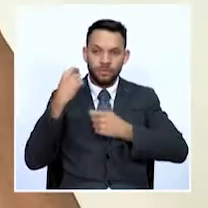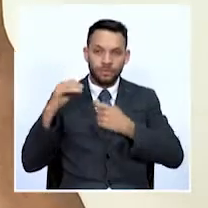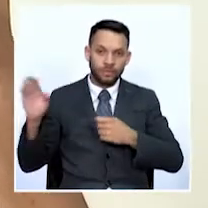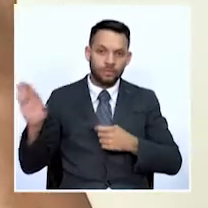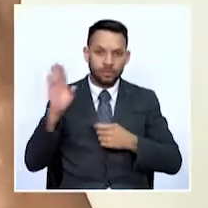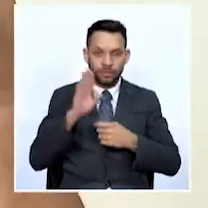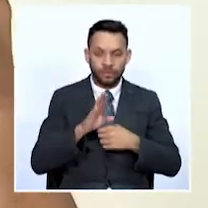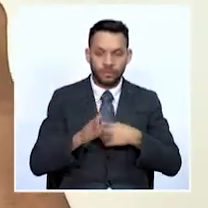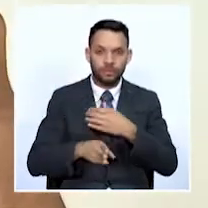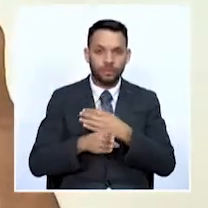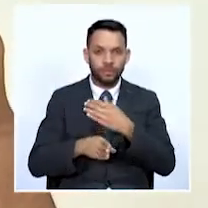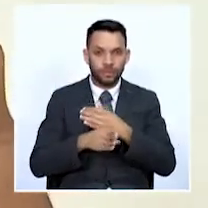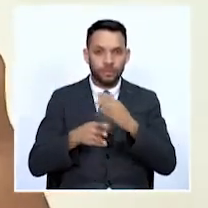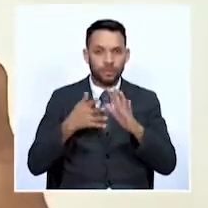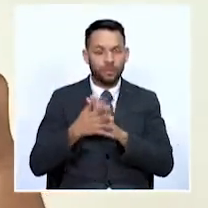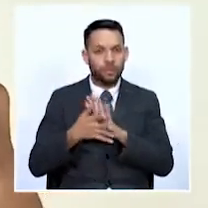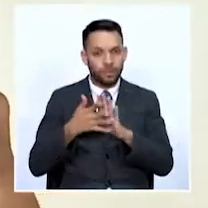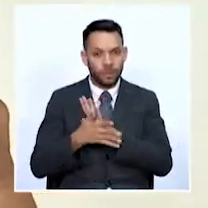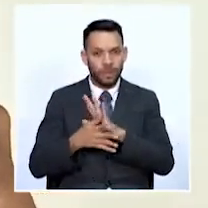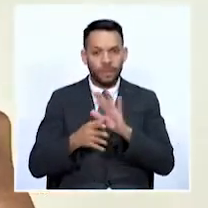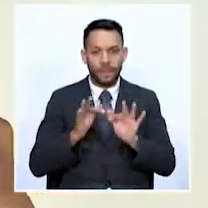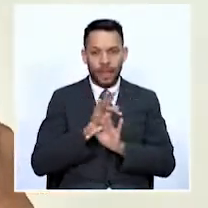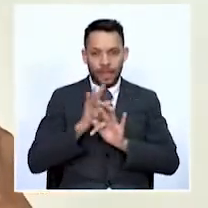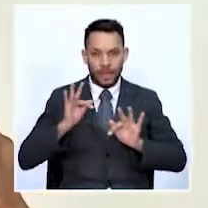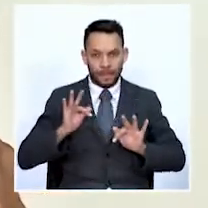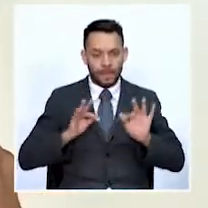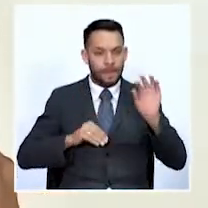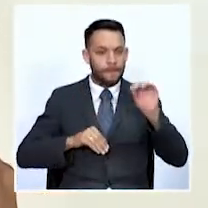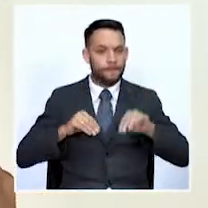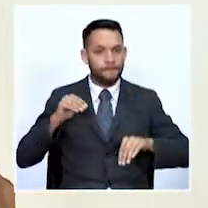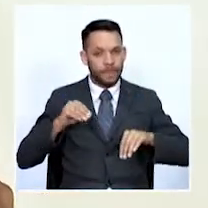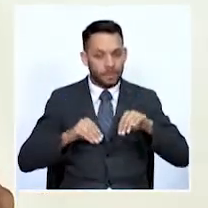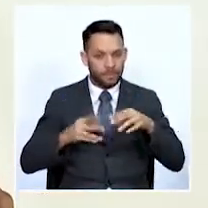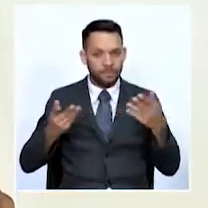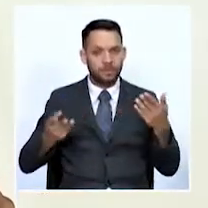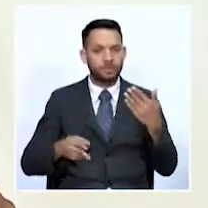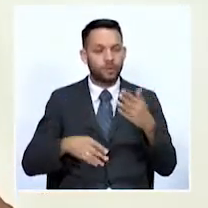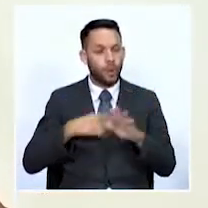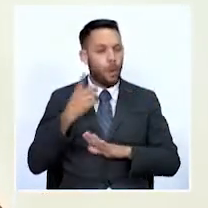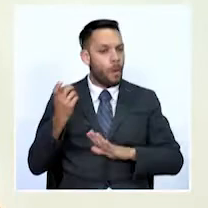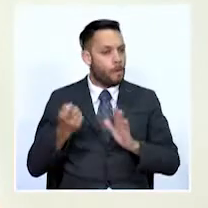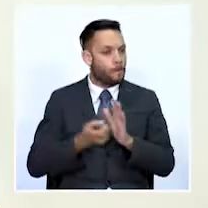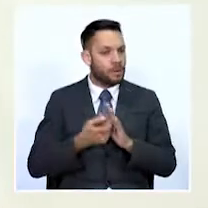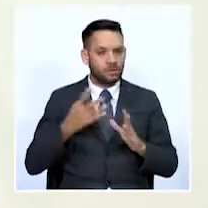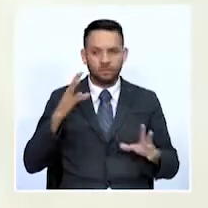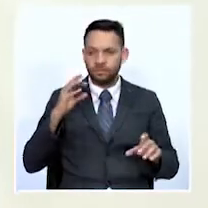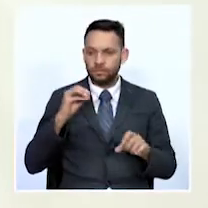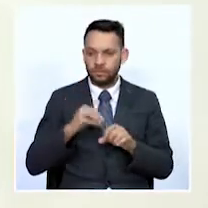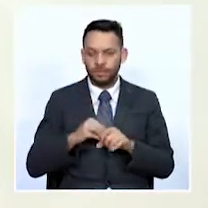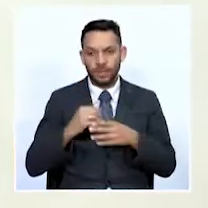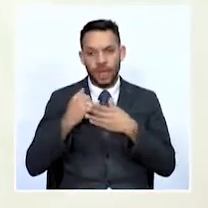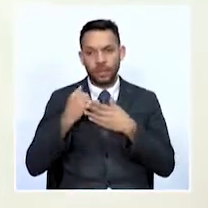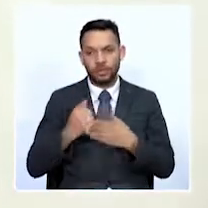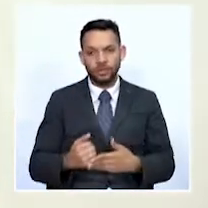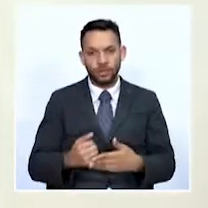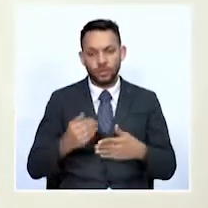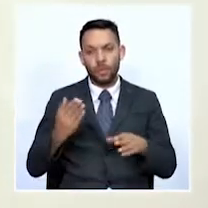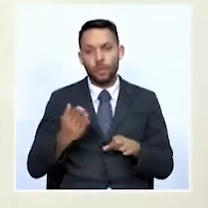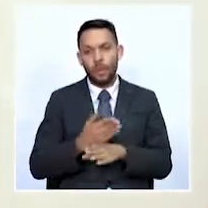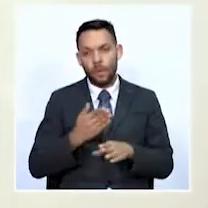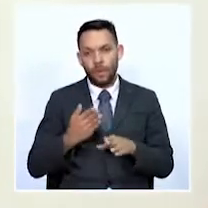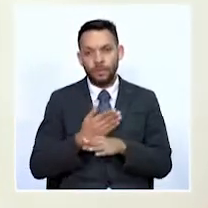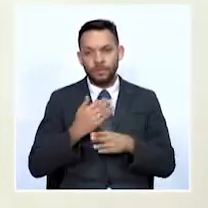a establecer un tratamiento integral, terapéutico para este tipo de